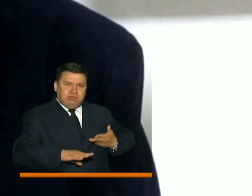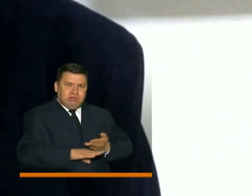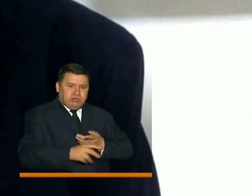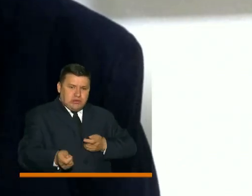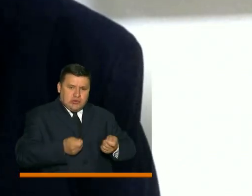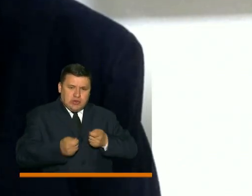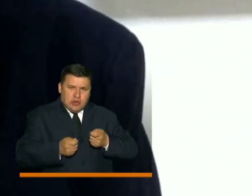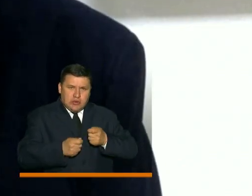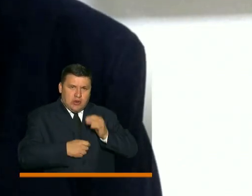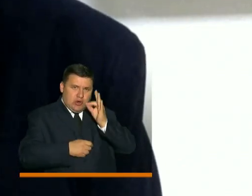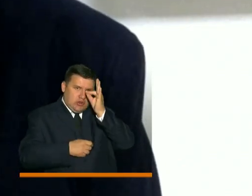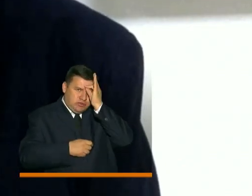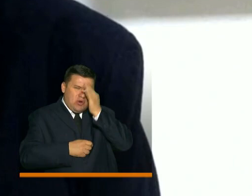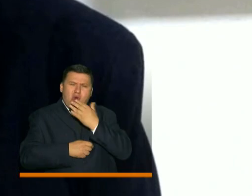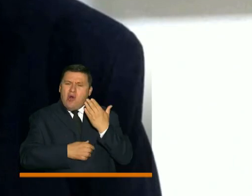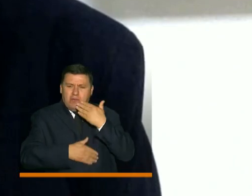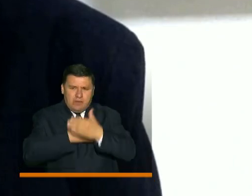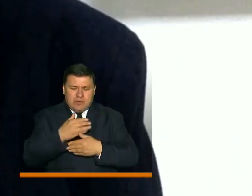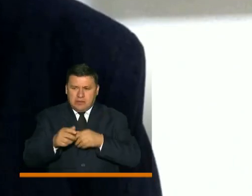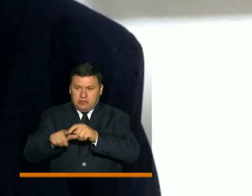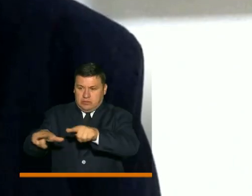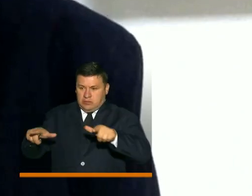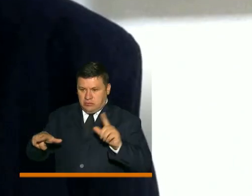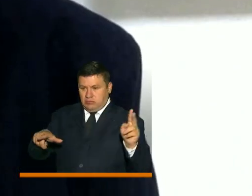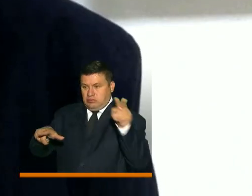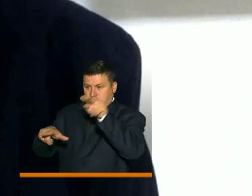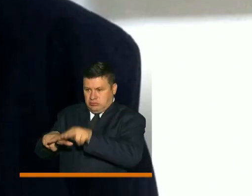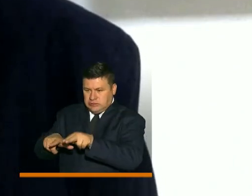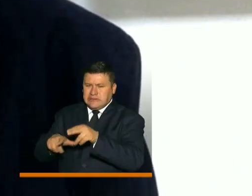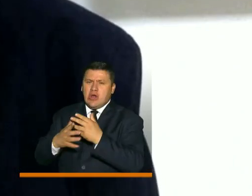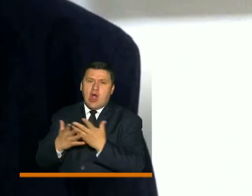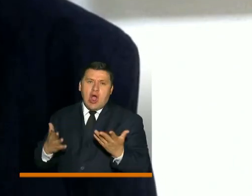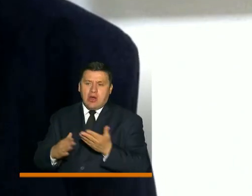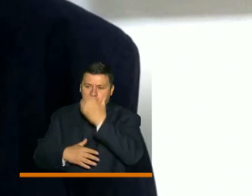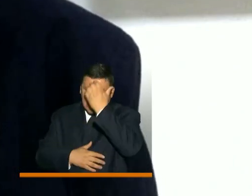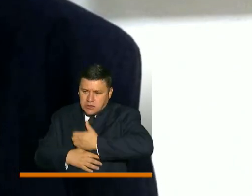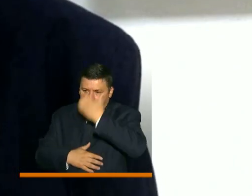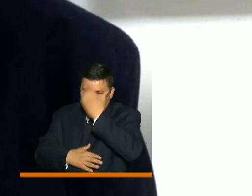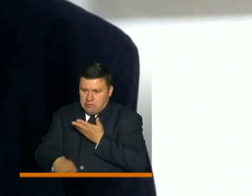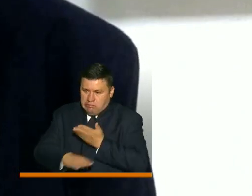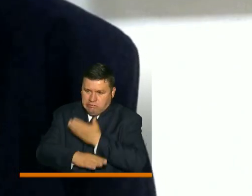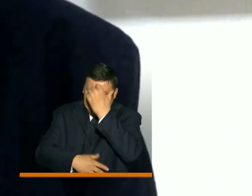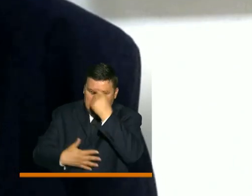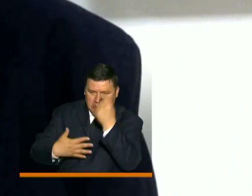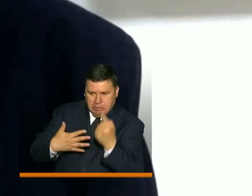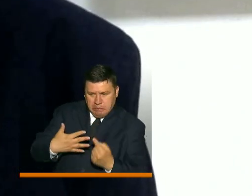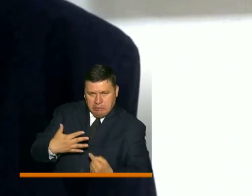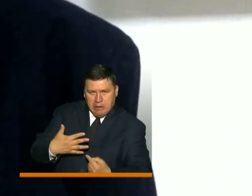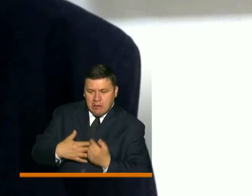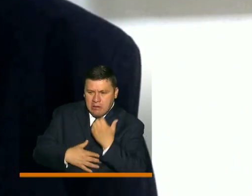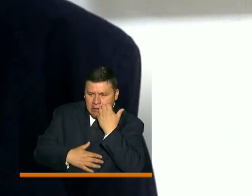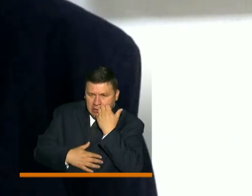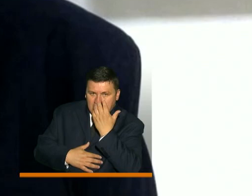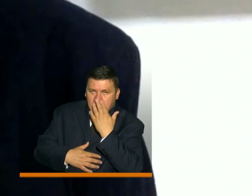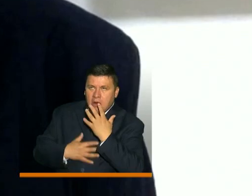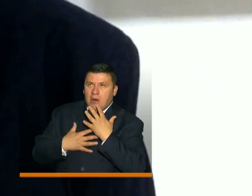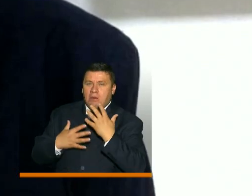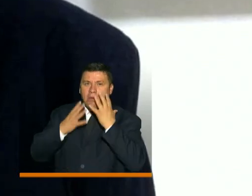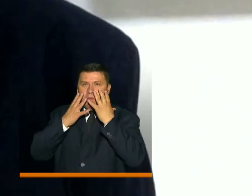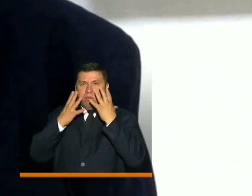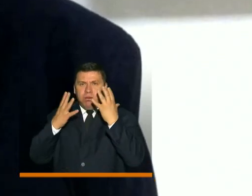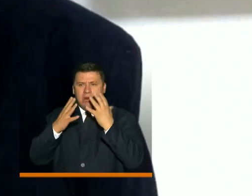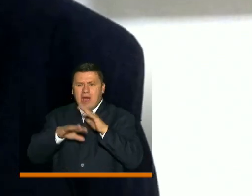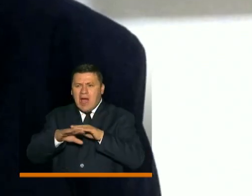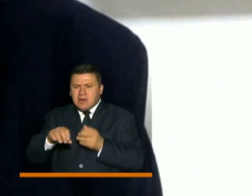estricto intrahospitalario. ¿Cómo se realiza? Solicitando una serie de exámenes que van a estar correlacionados con el nivel de la inflamación que causa